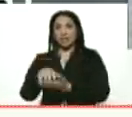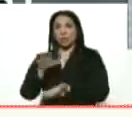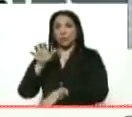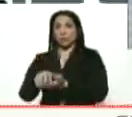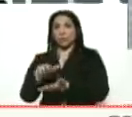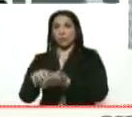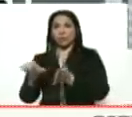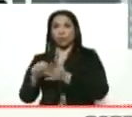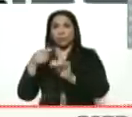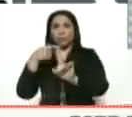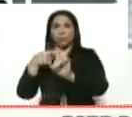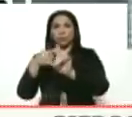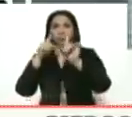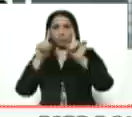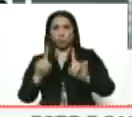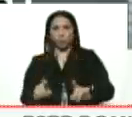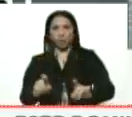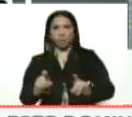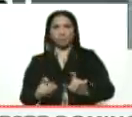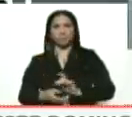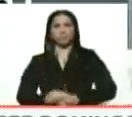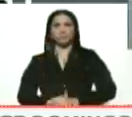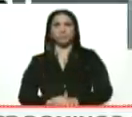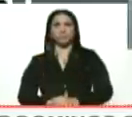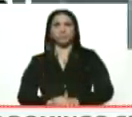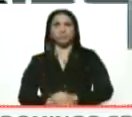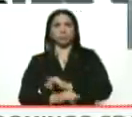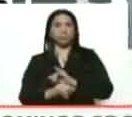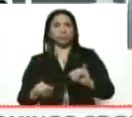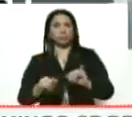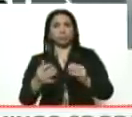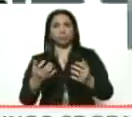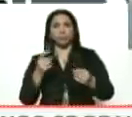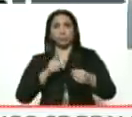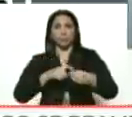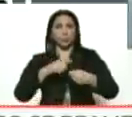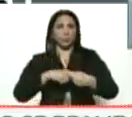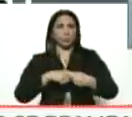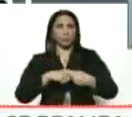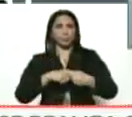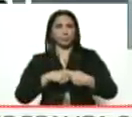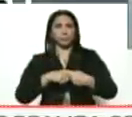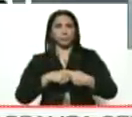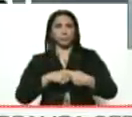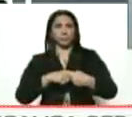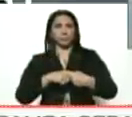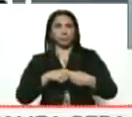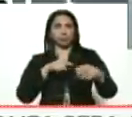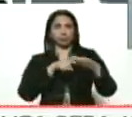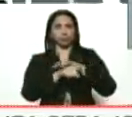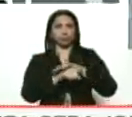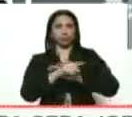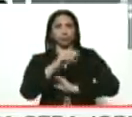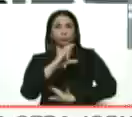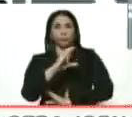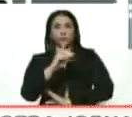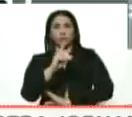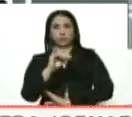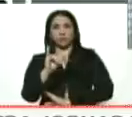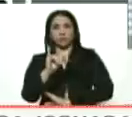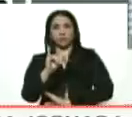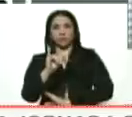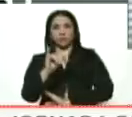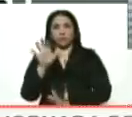da positiva la prueba molecular. Ya está integrado en un centro, ya está ingresado en un centro de